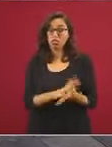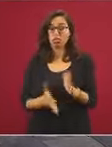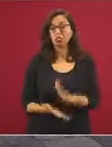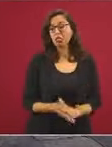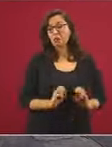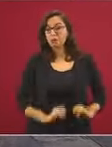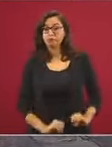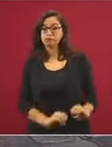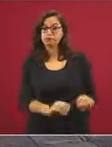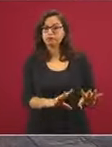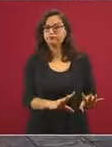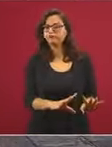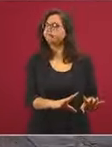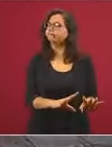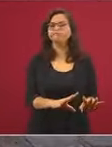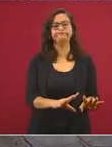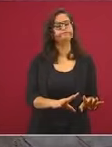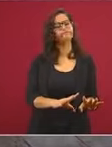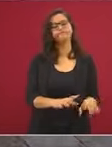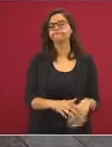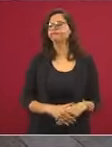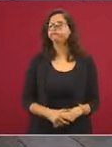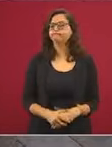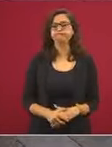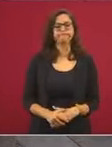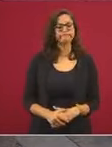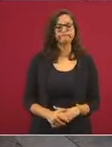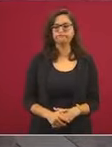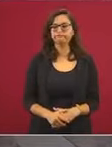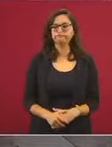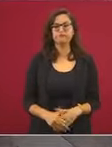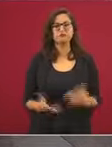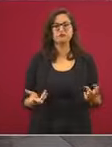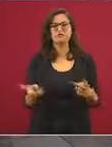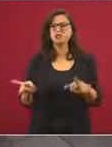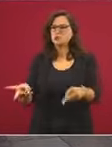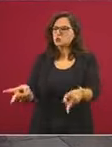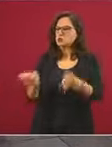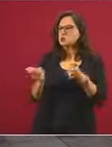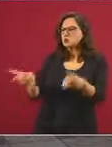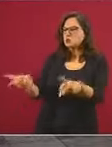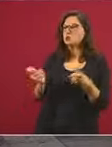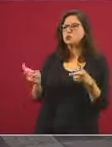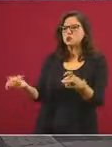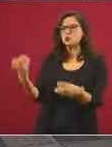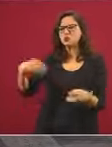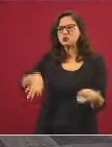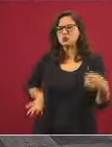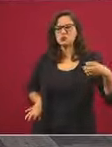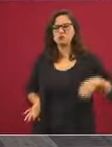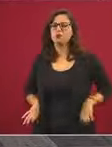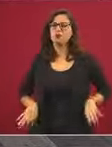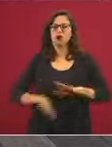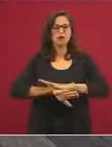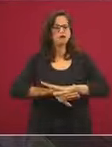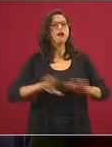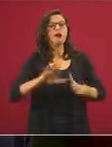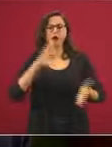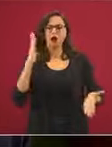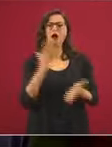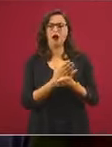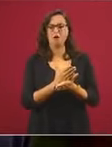impunidad. Ya se acabó la robadera de los de arriba, pero todavía